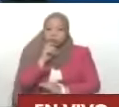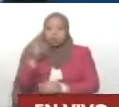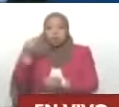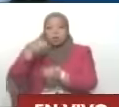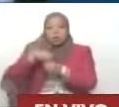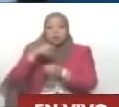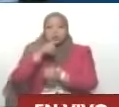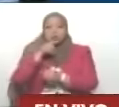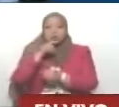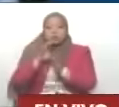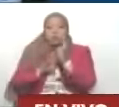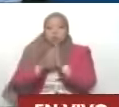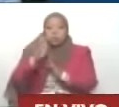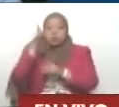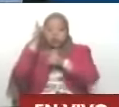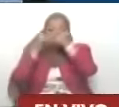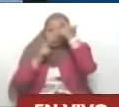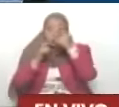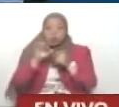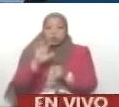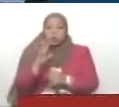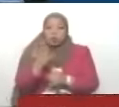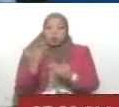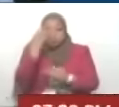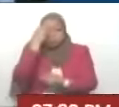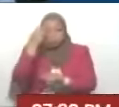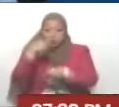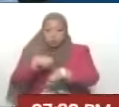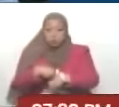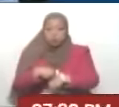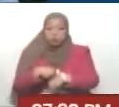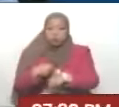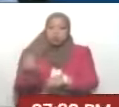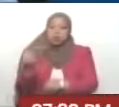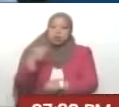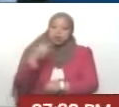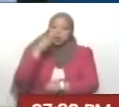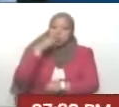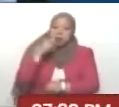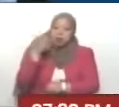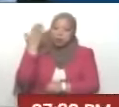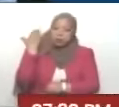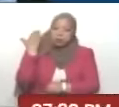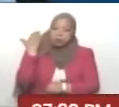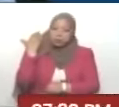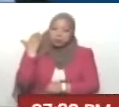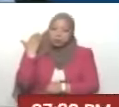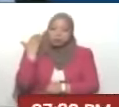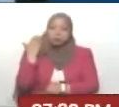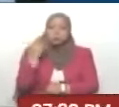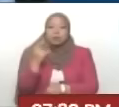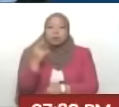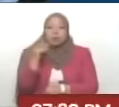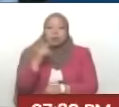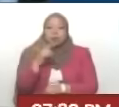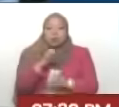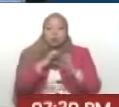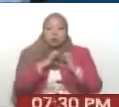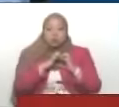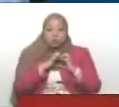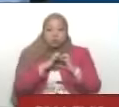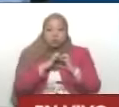inclusive. Y el quinto consenso, que se sumó el año pasado, y lo tenemos aquí en el corazón, es